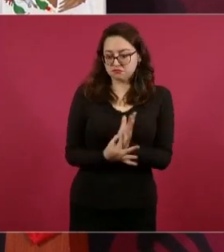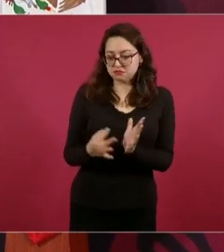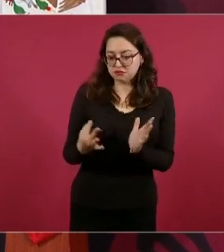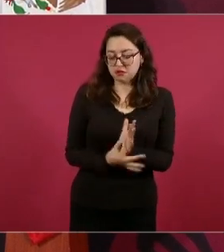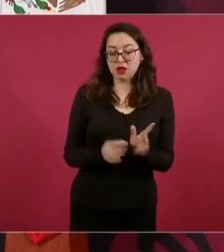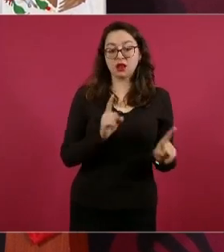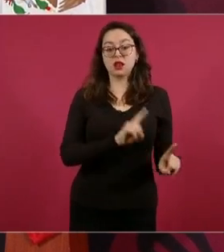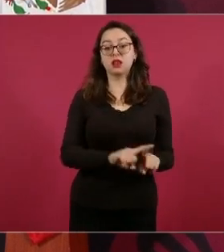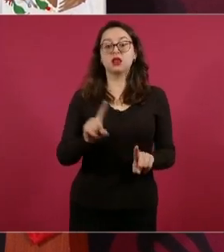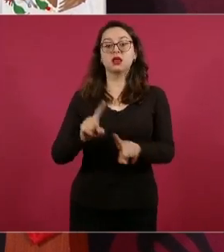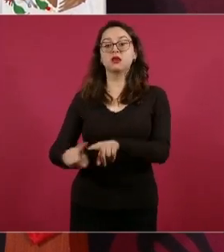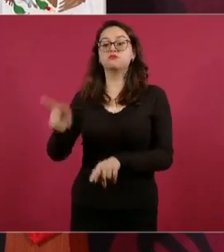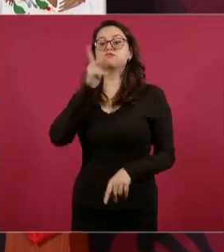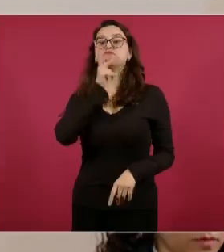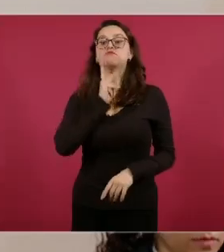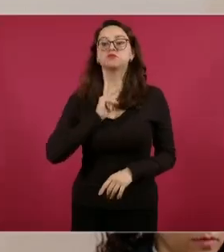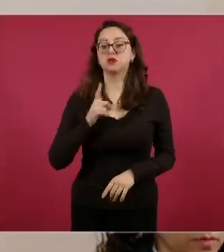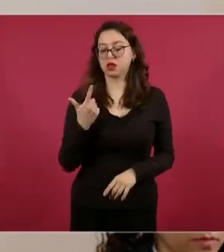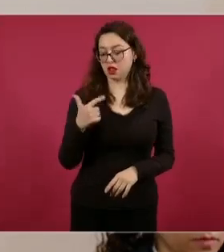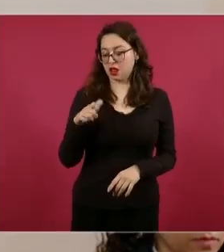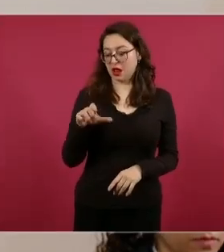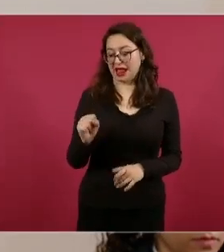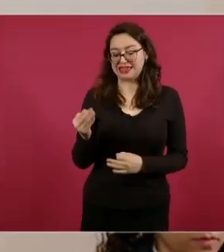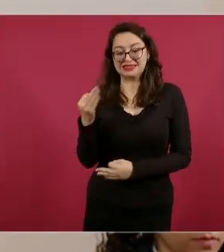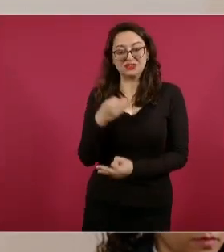minerales, petróleo, gas, todo.